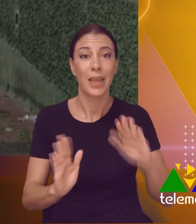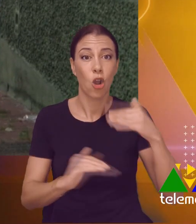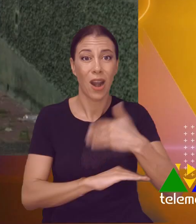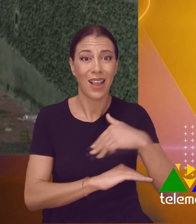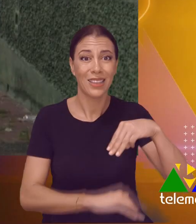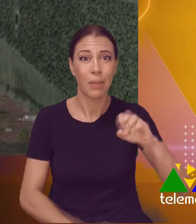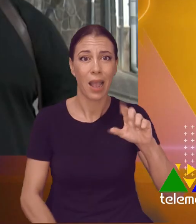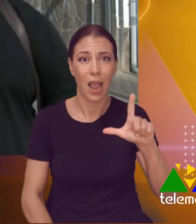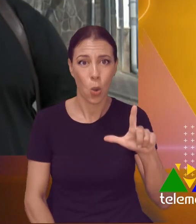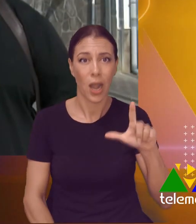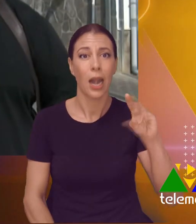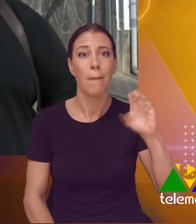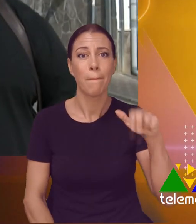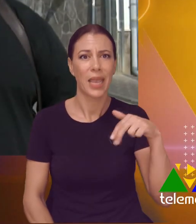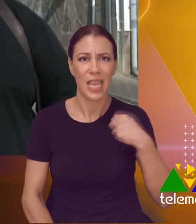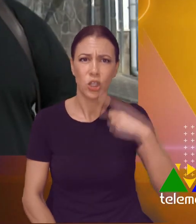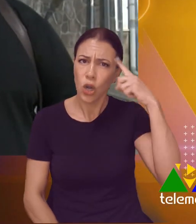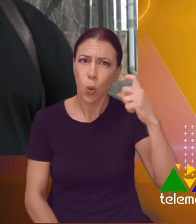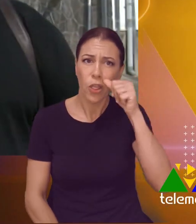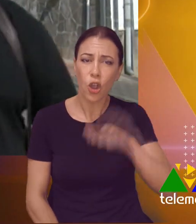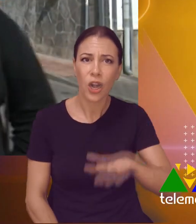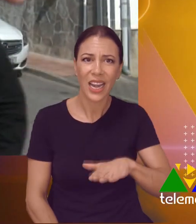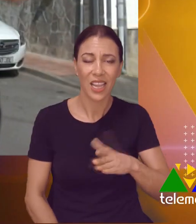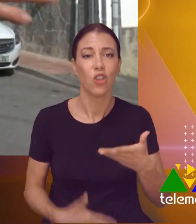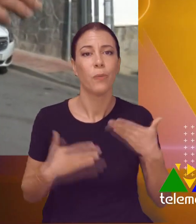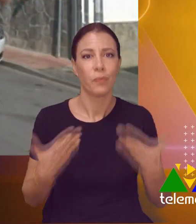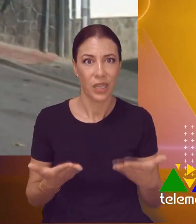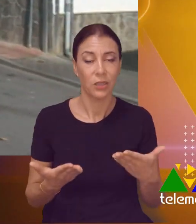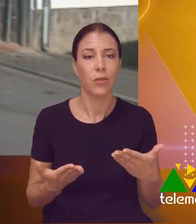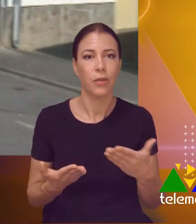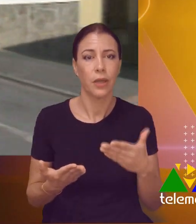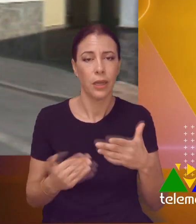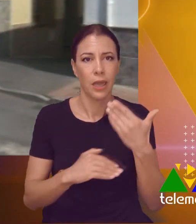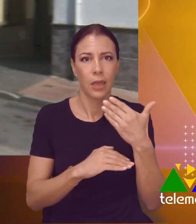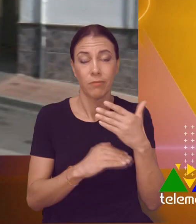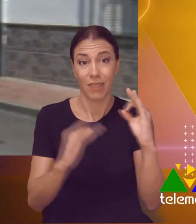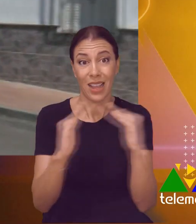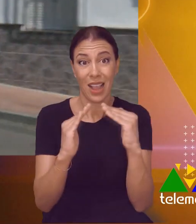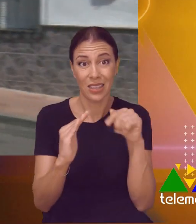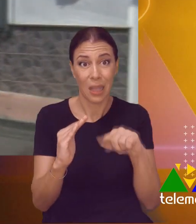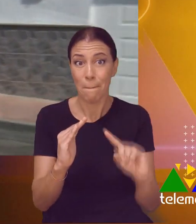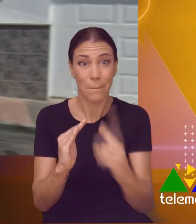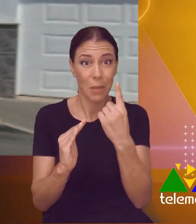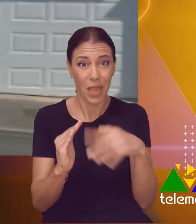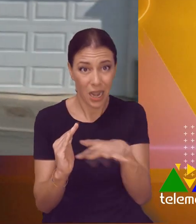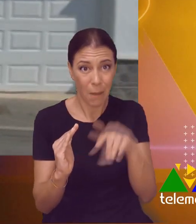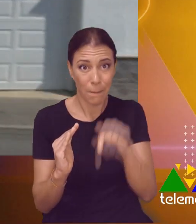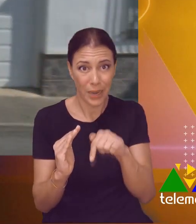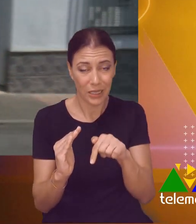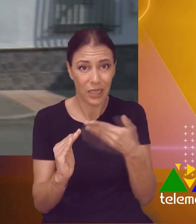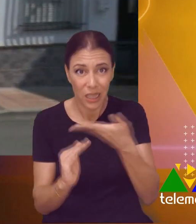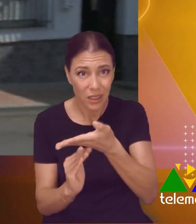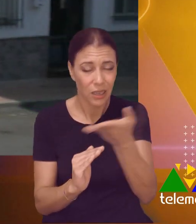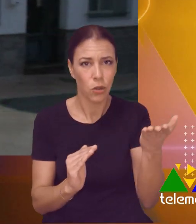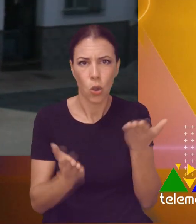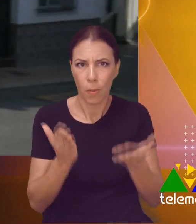recuerdo de niño cuando subíamos un poquito la calle Manuel Peña, las casas, esta primera parte, el resto llegaba hasta